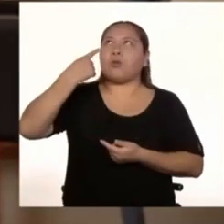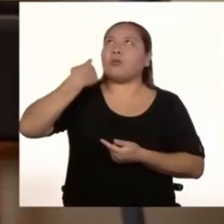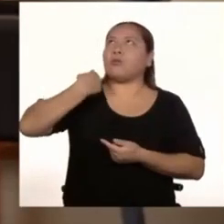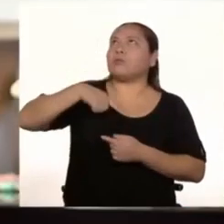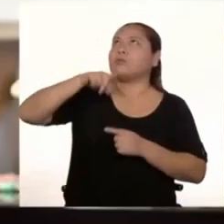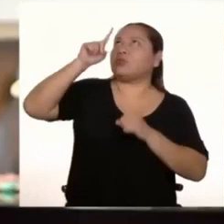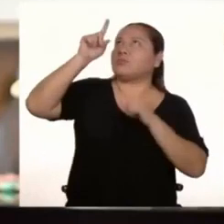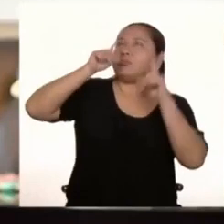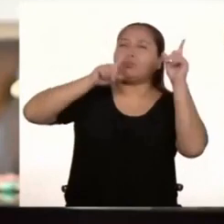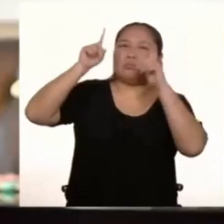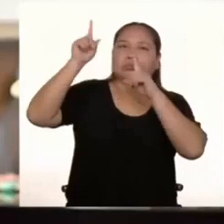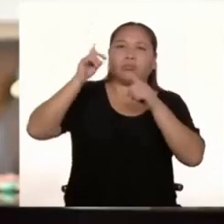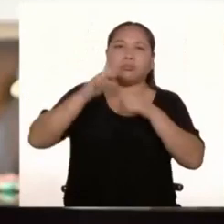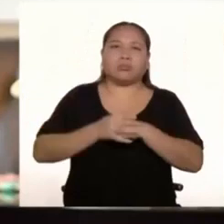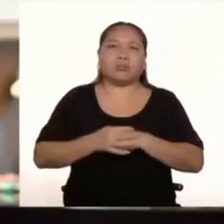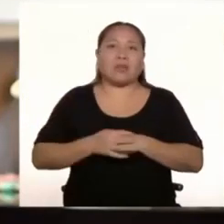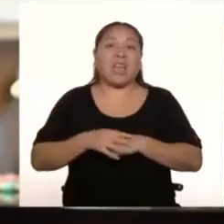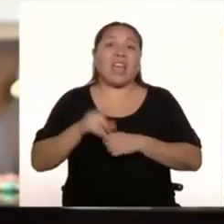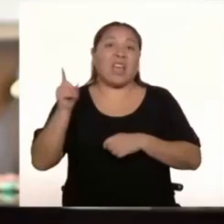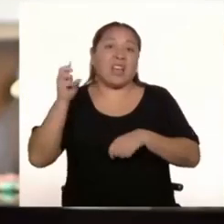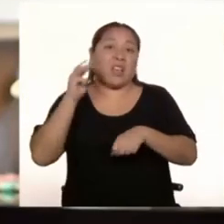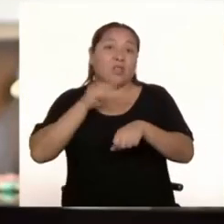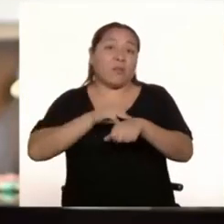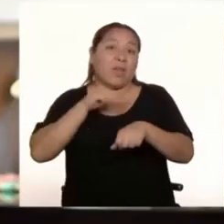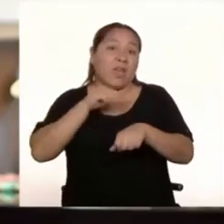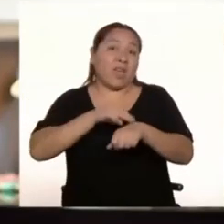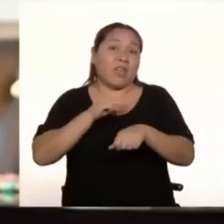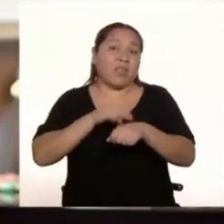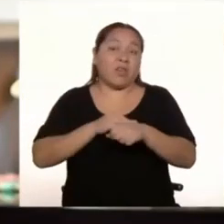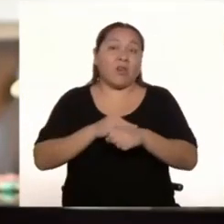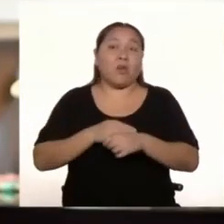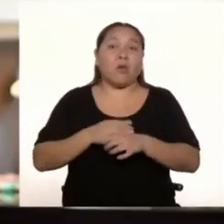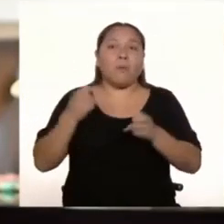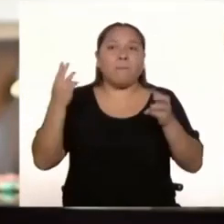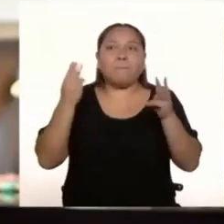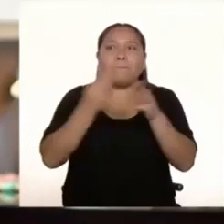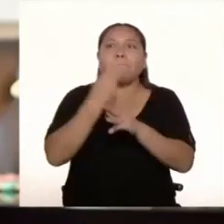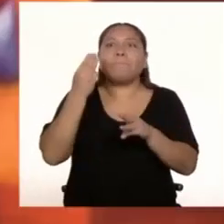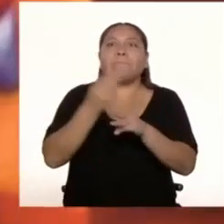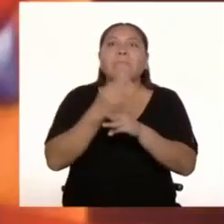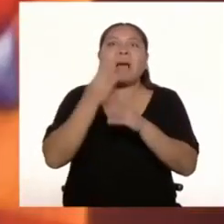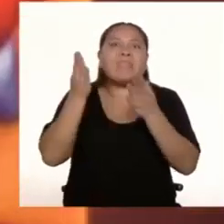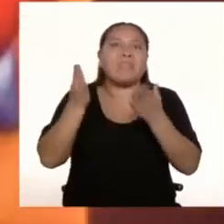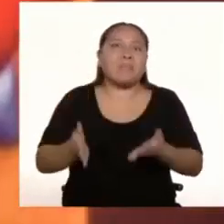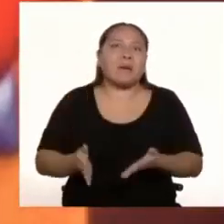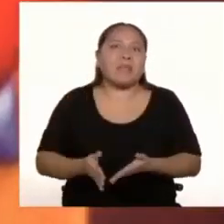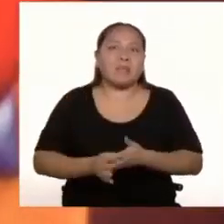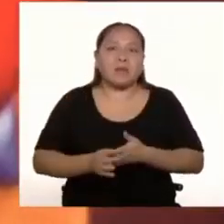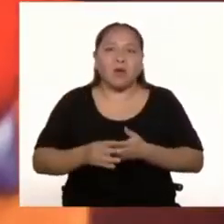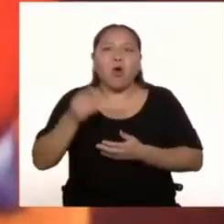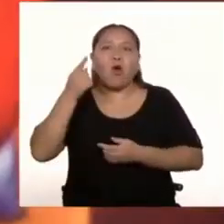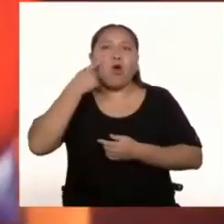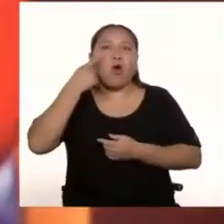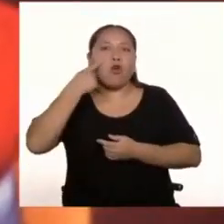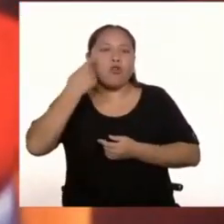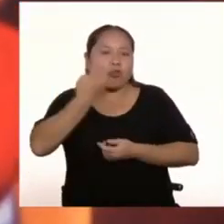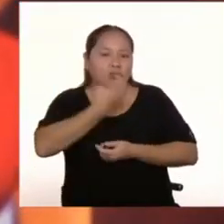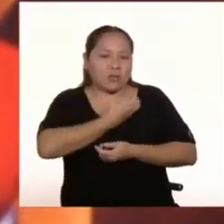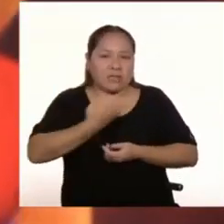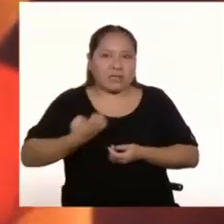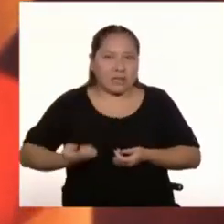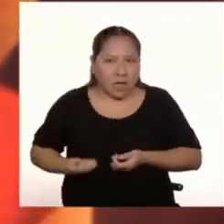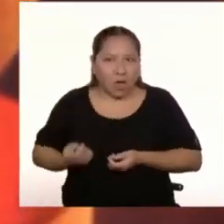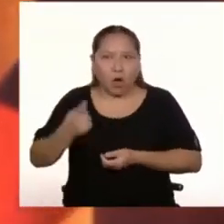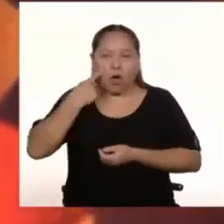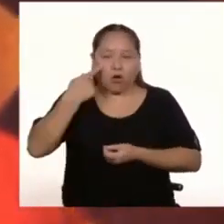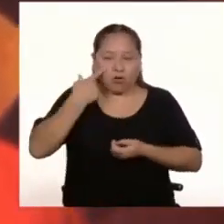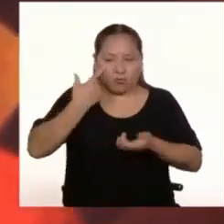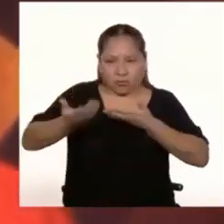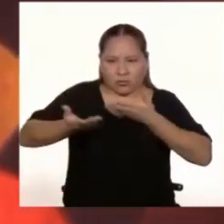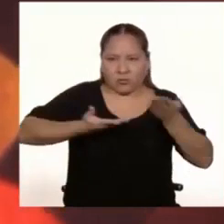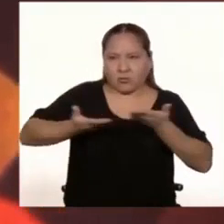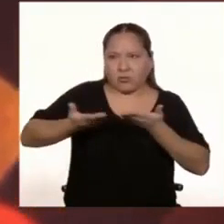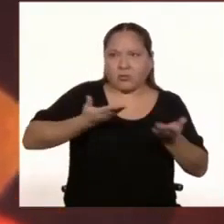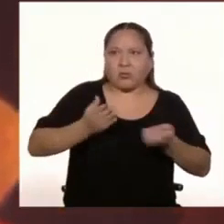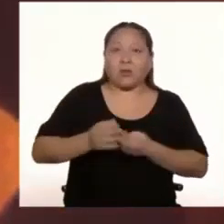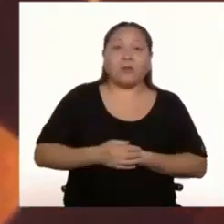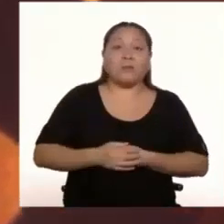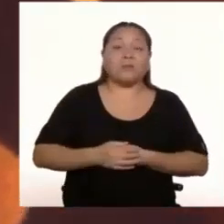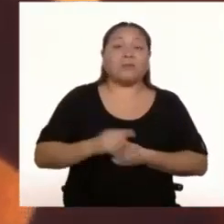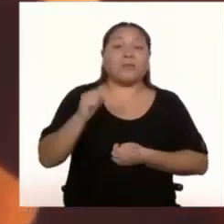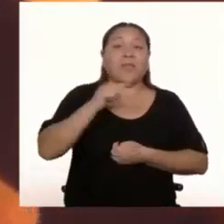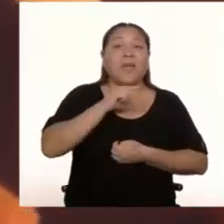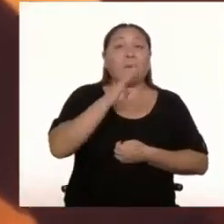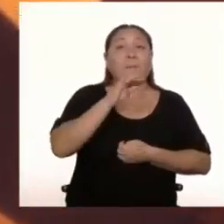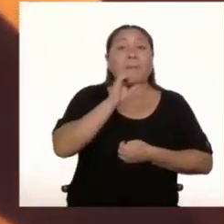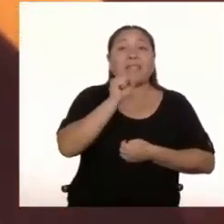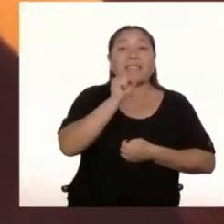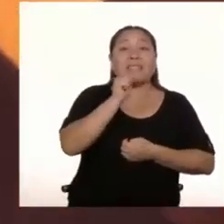es médico, es matemático, es hombre de Estado, de servicio, ¿no? Basadre tiene palabras muy